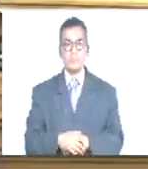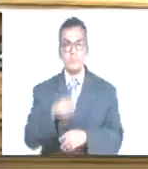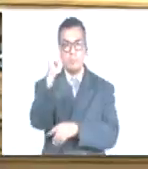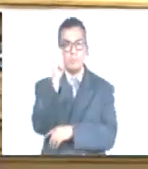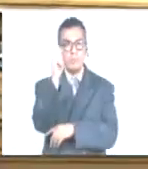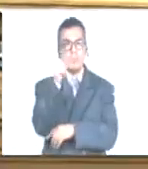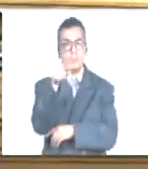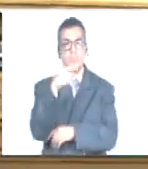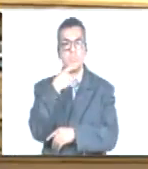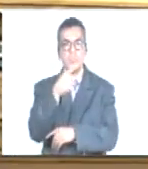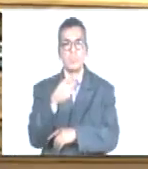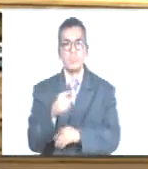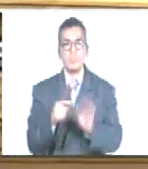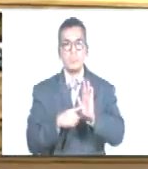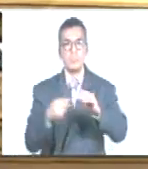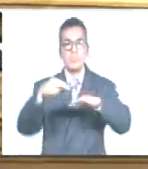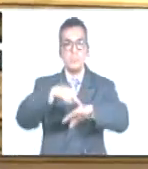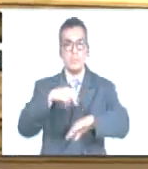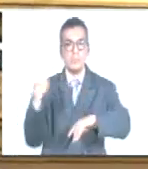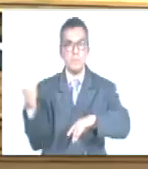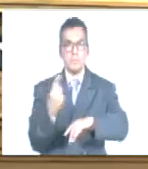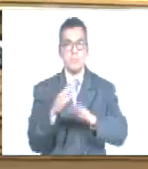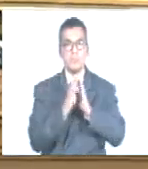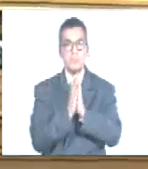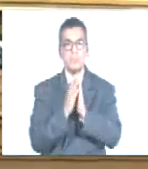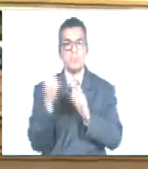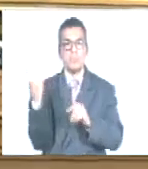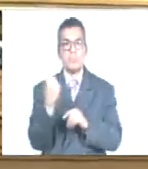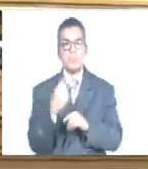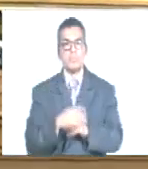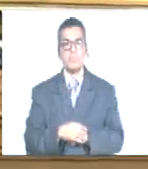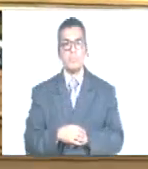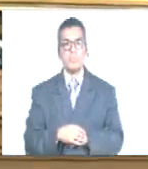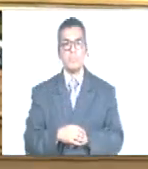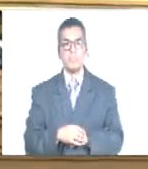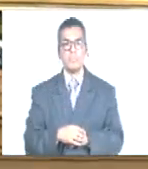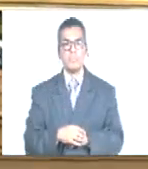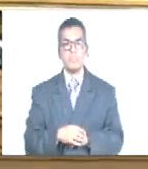Diputado, con su venia, suba un momento al estrado, por favor.